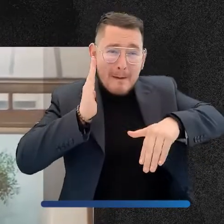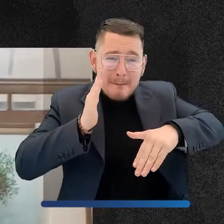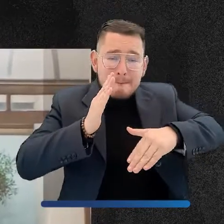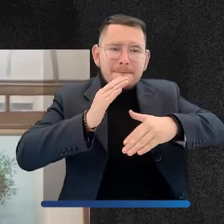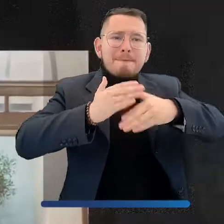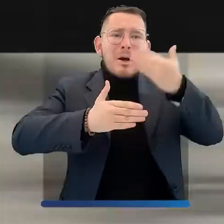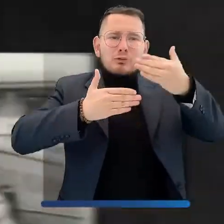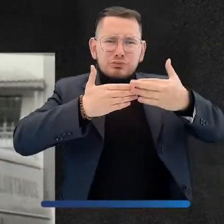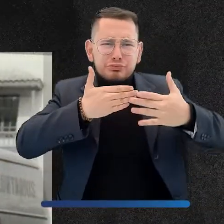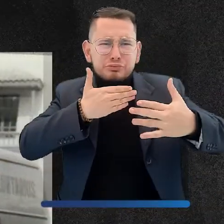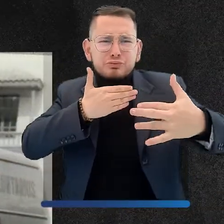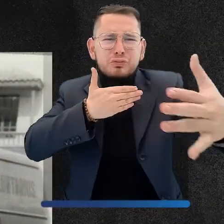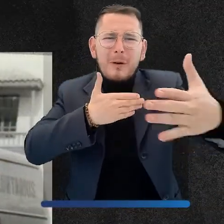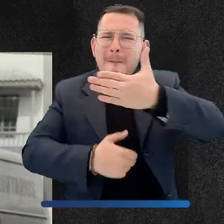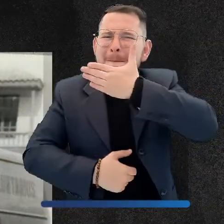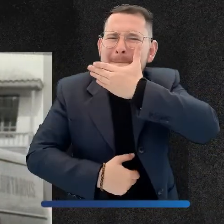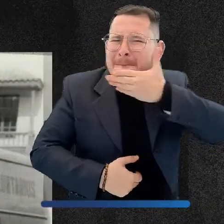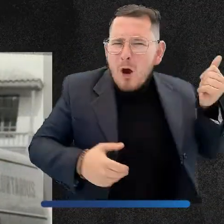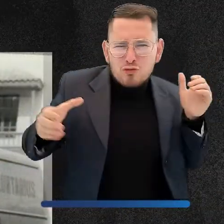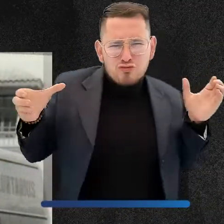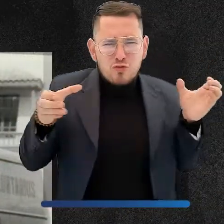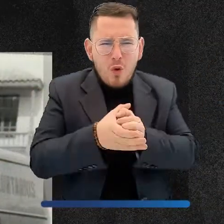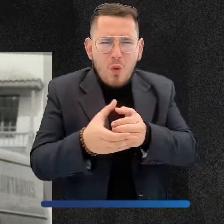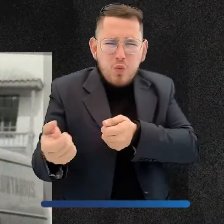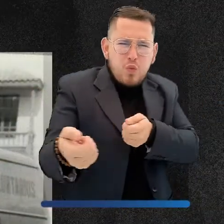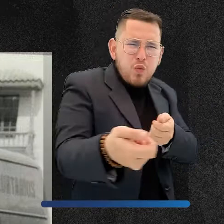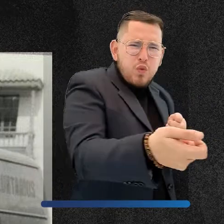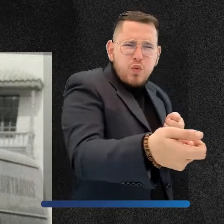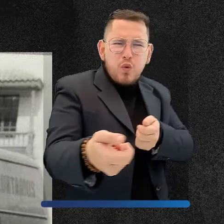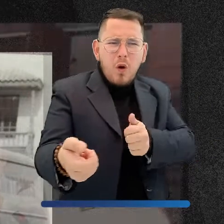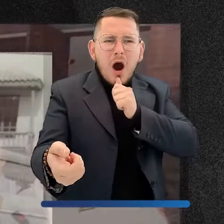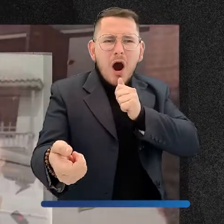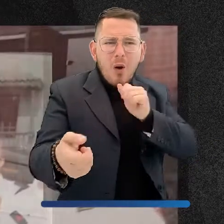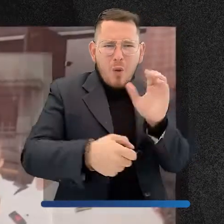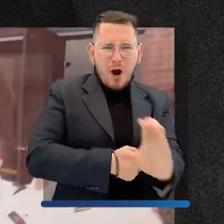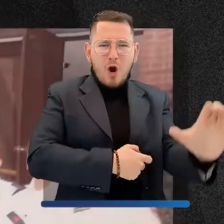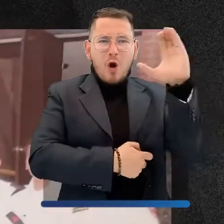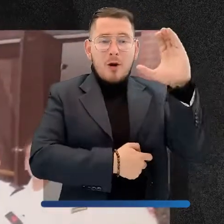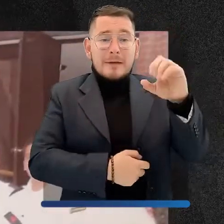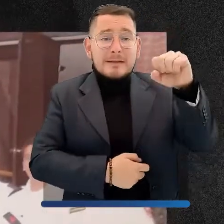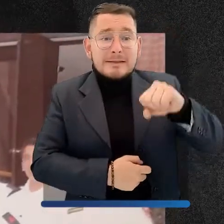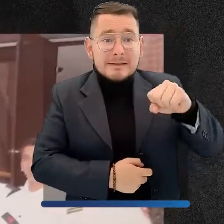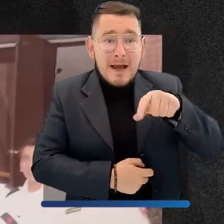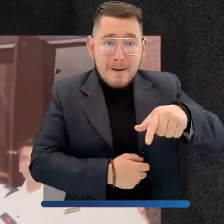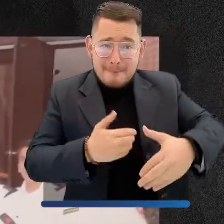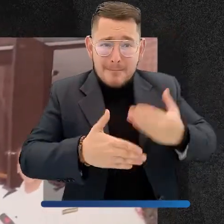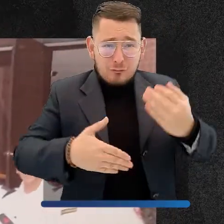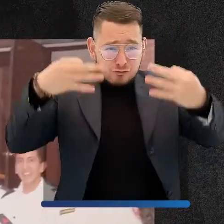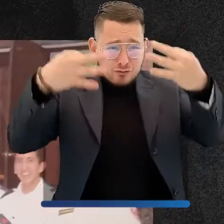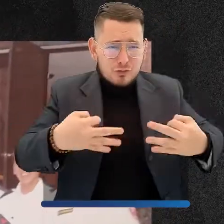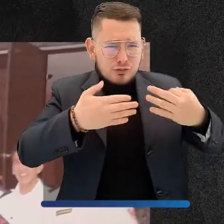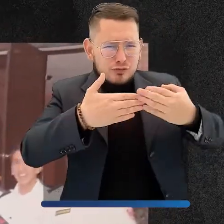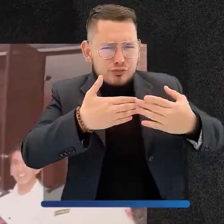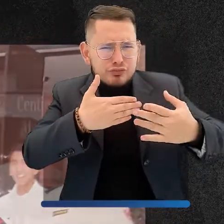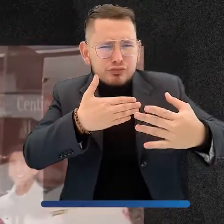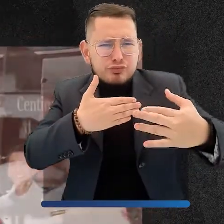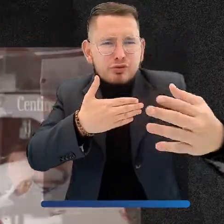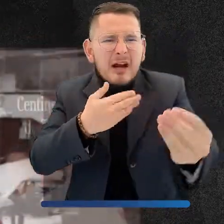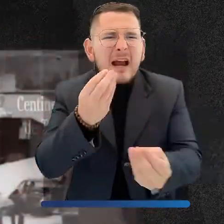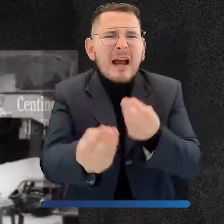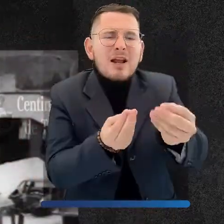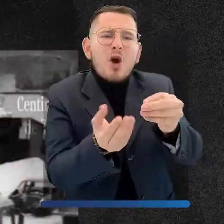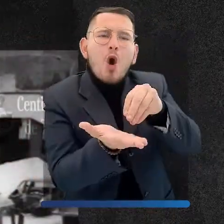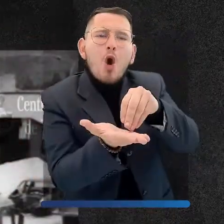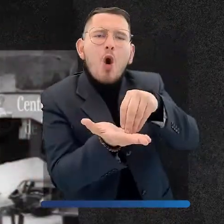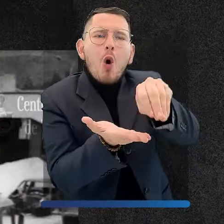país. Desde 1966, cuando se creó oficialmente el Cuerpo de Bomberos Voluntarios de Tunja, se realizó